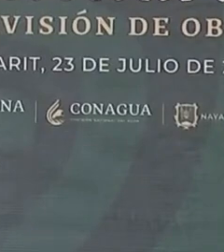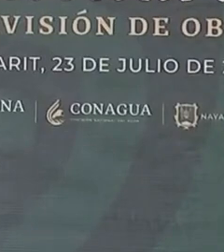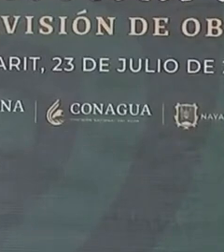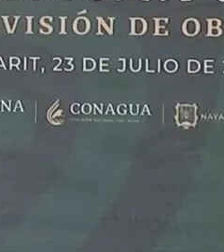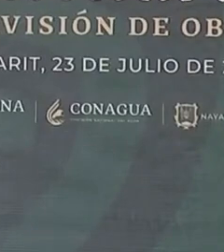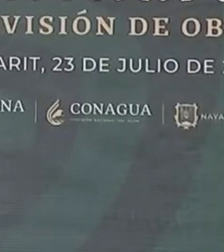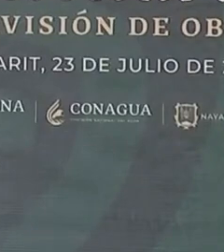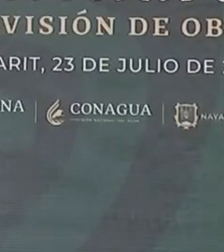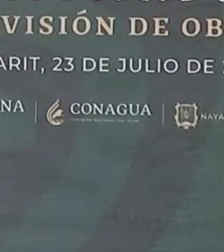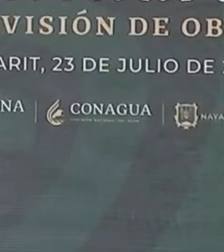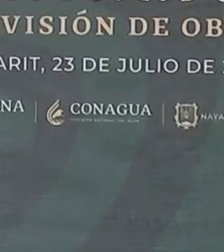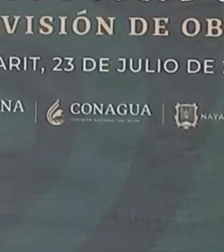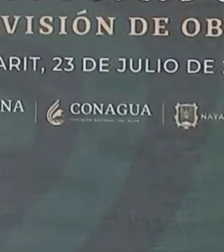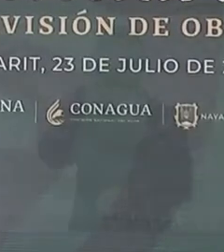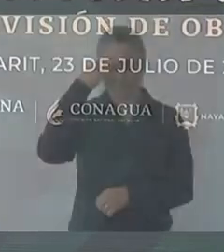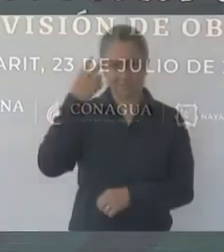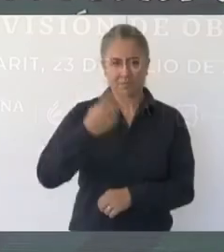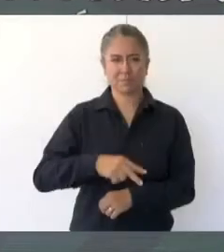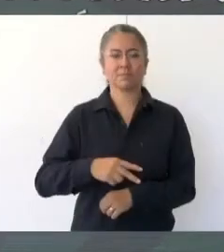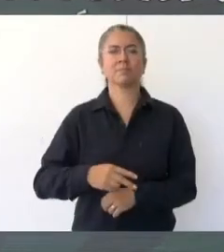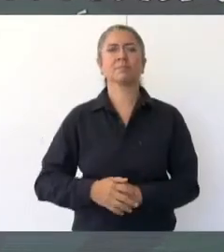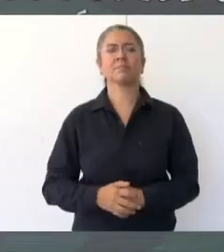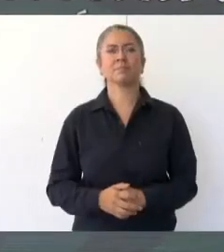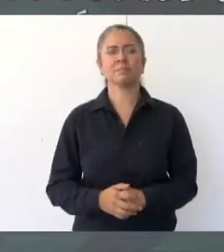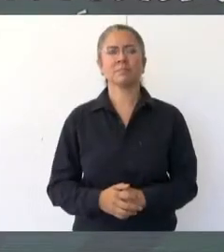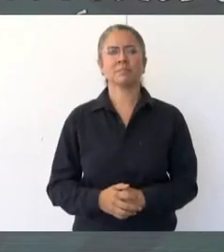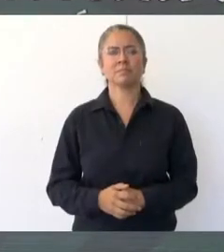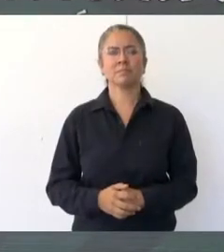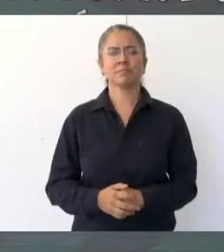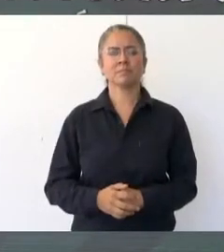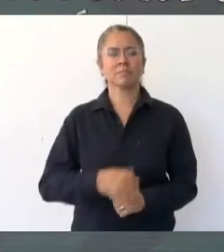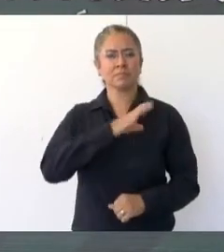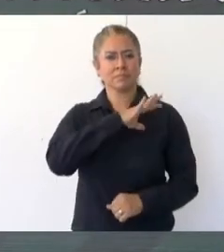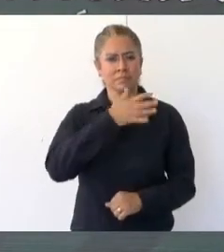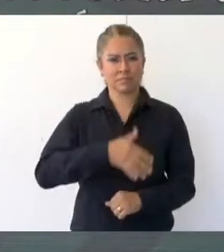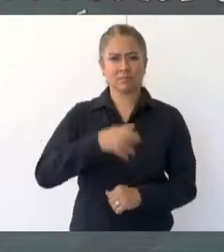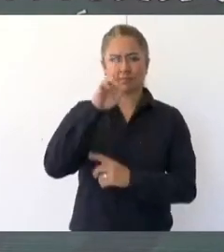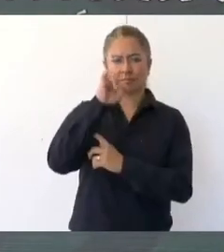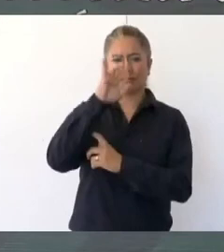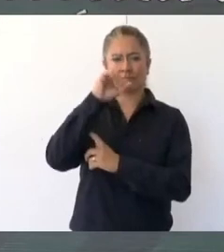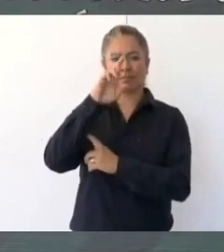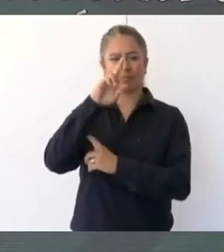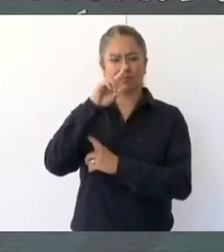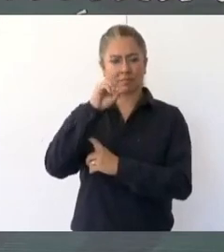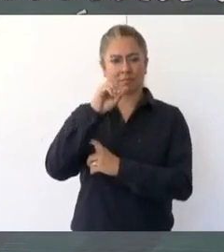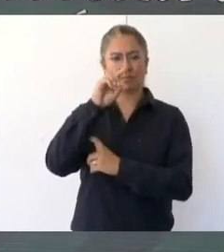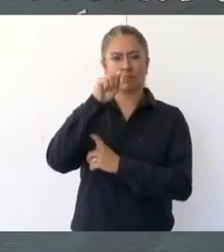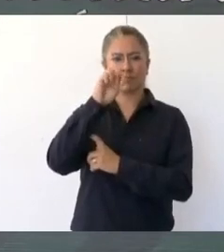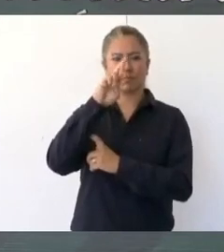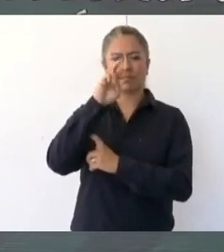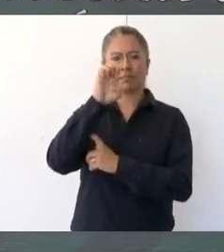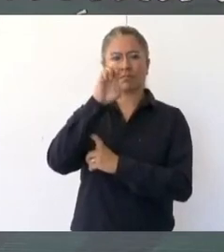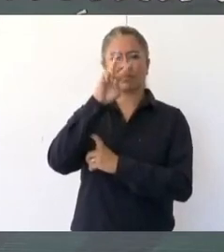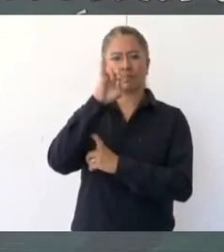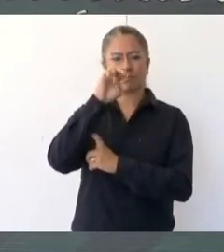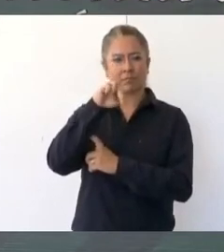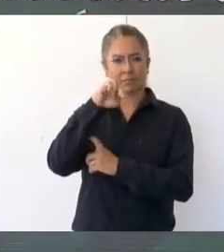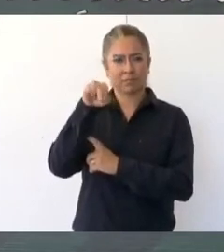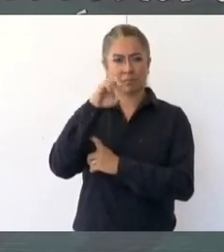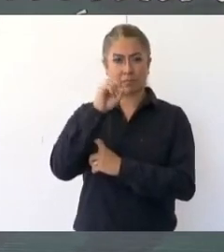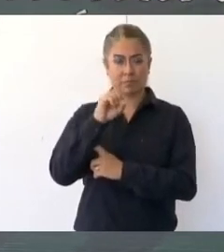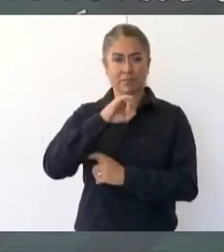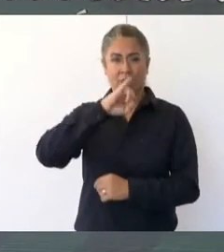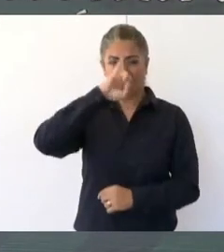Unidos Mexicanos. General Ricardo Trevilla Trejo, jefe del Estado Mayor Conjunto de la Secretaría